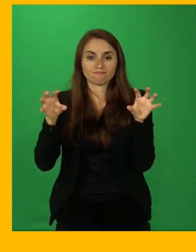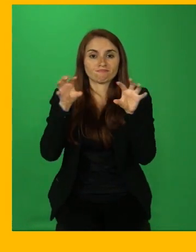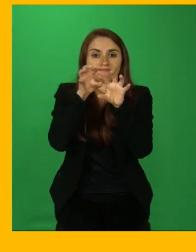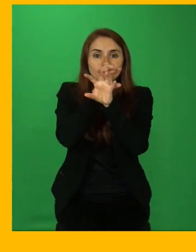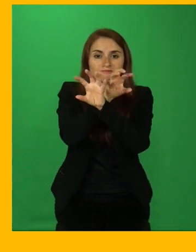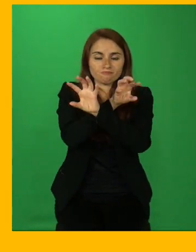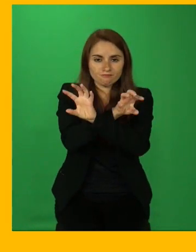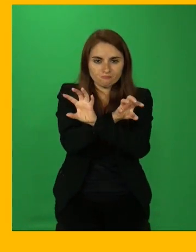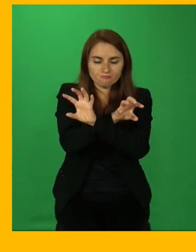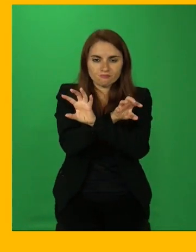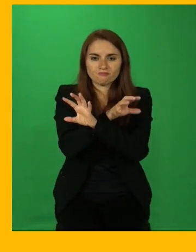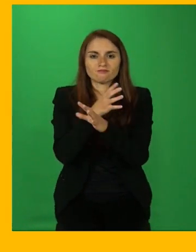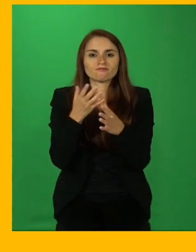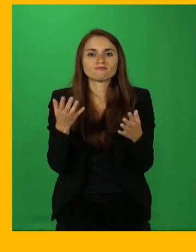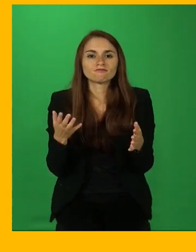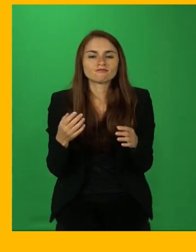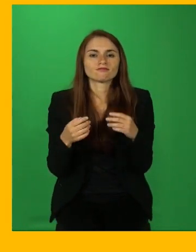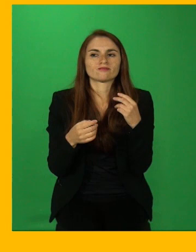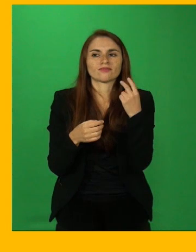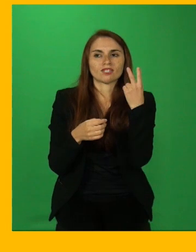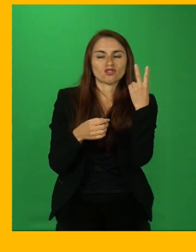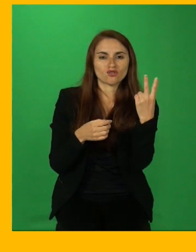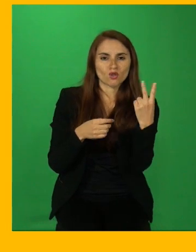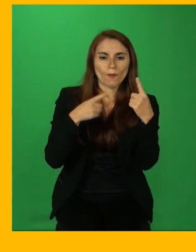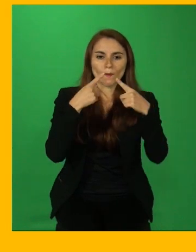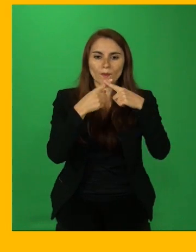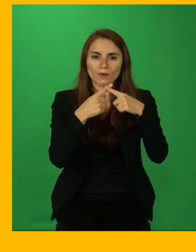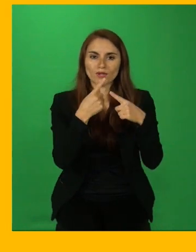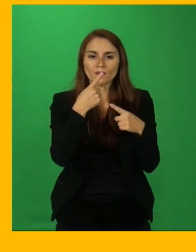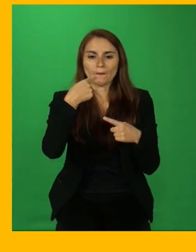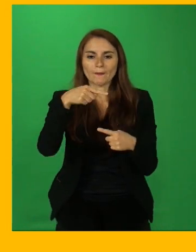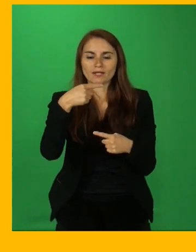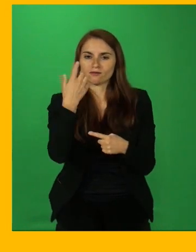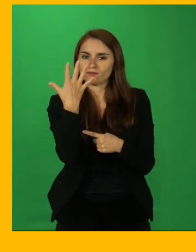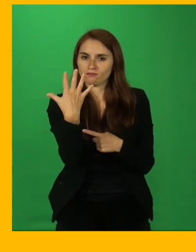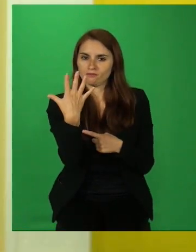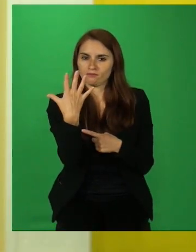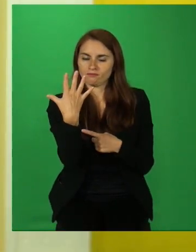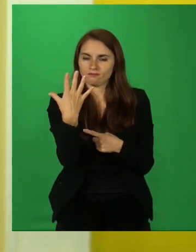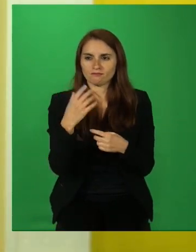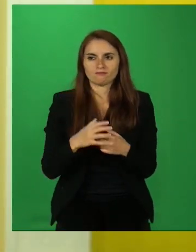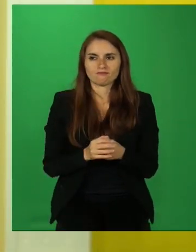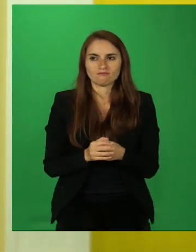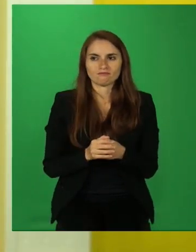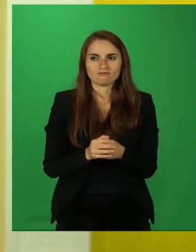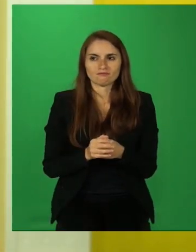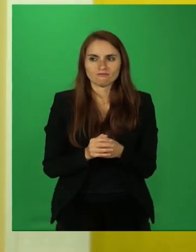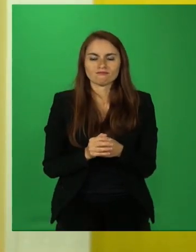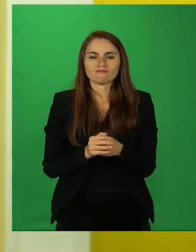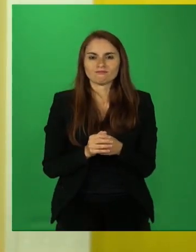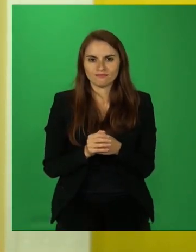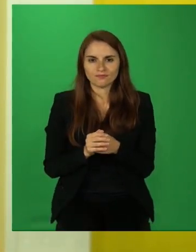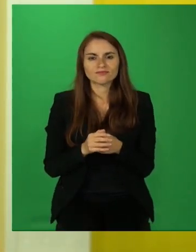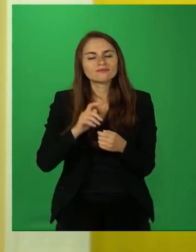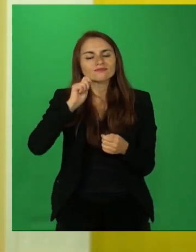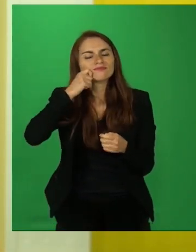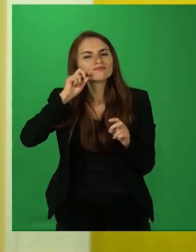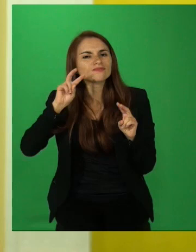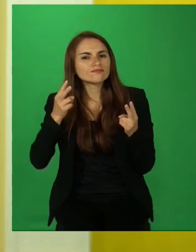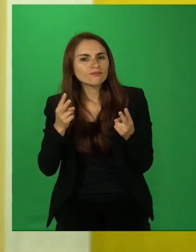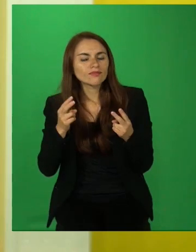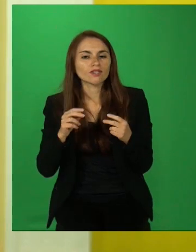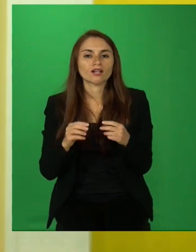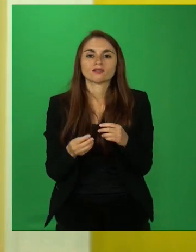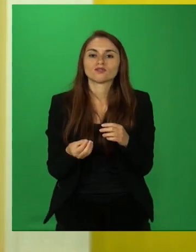la propiedad conmutativa y nos quedaría 2 por 5 negativo bien eso significa que vamos